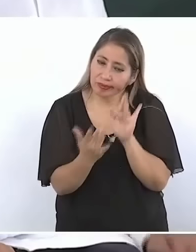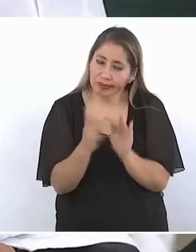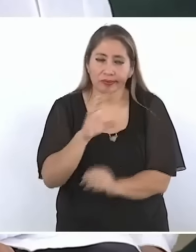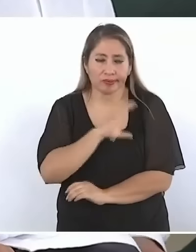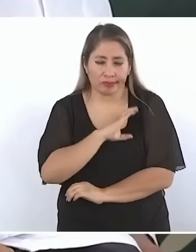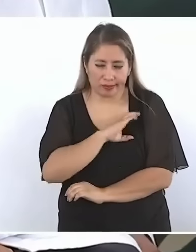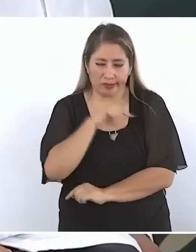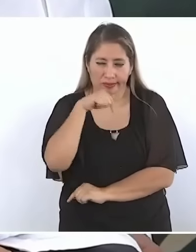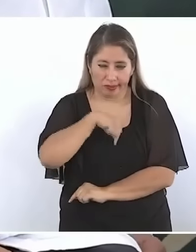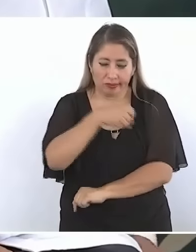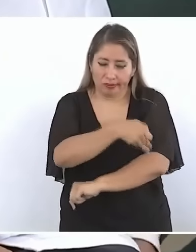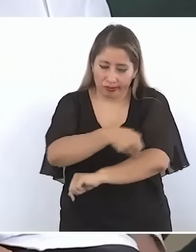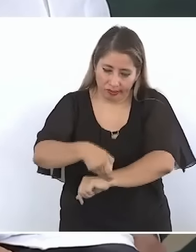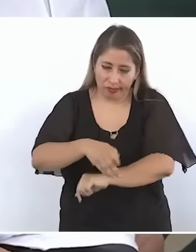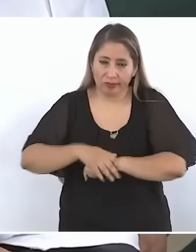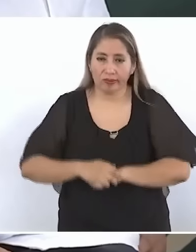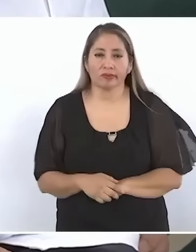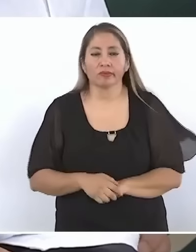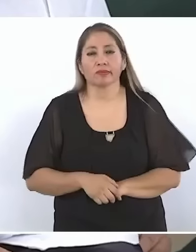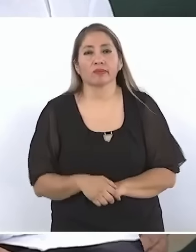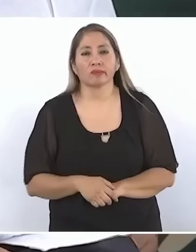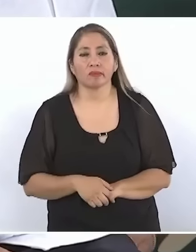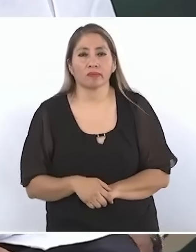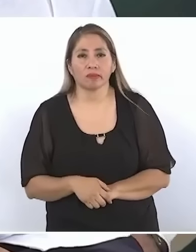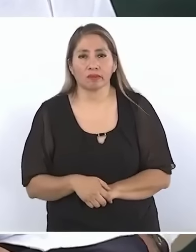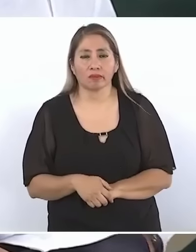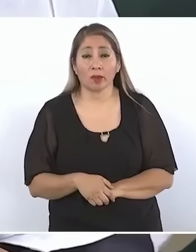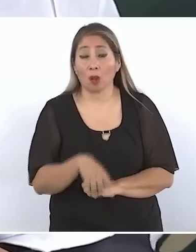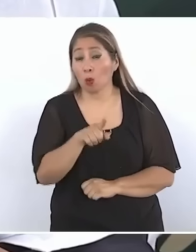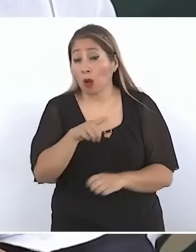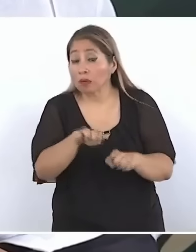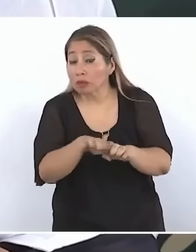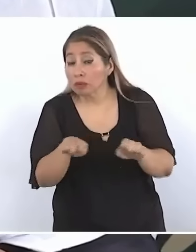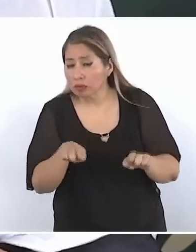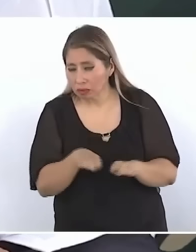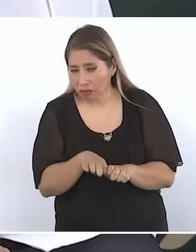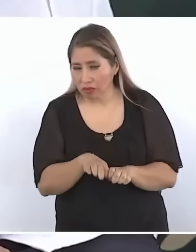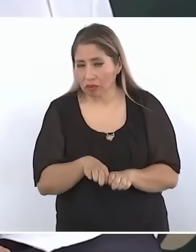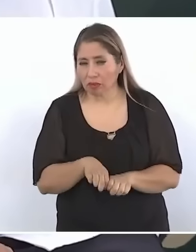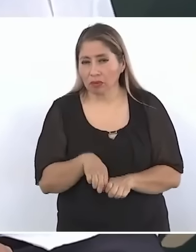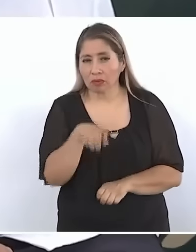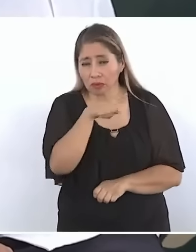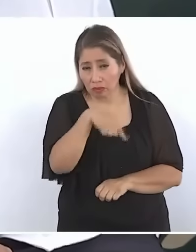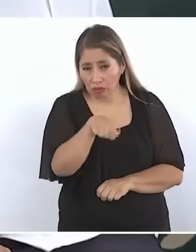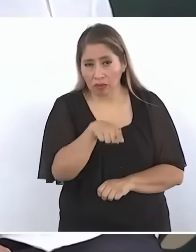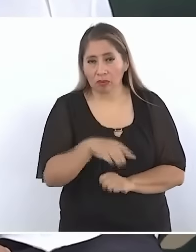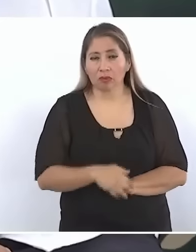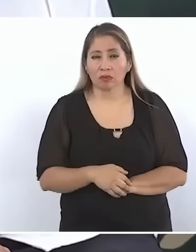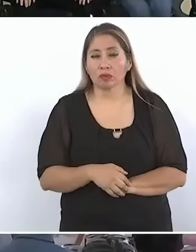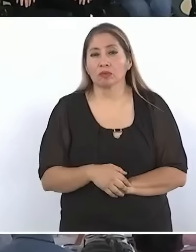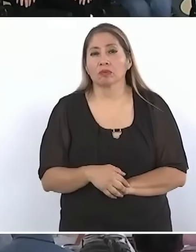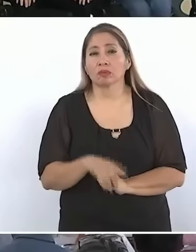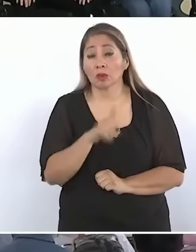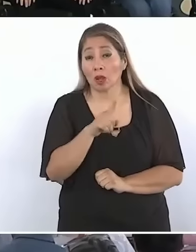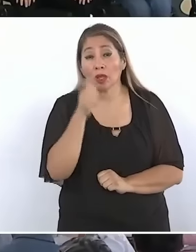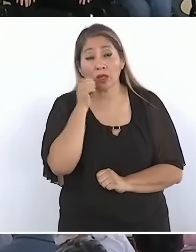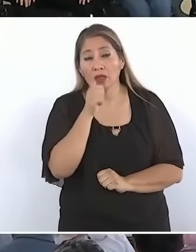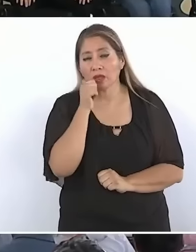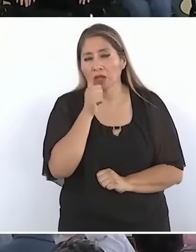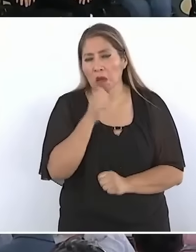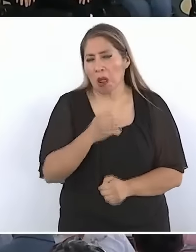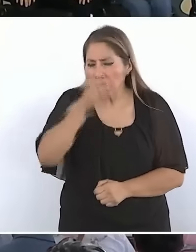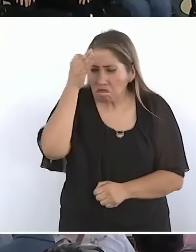muchísimas gracias por esa buena, por ese buen corazón y esa contestación tan